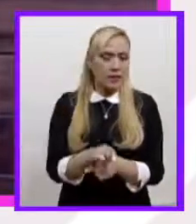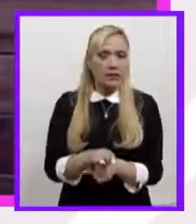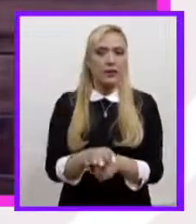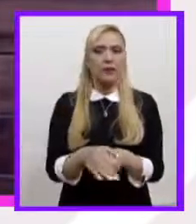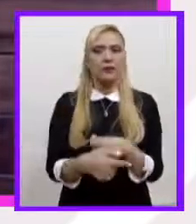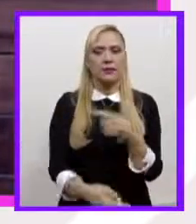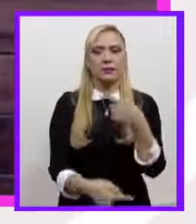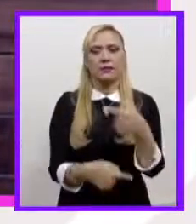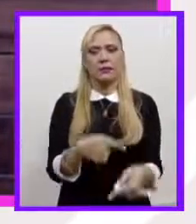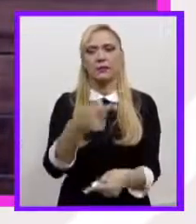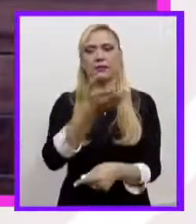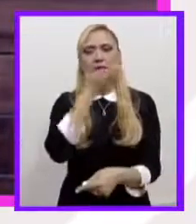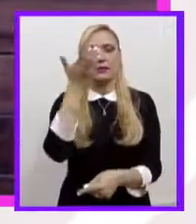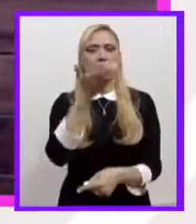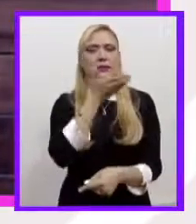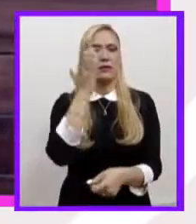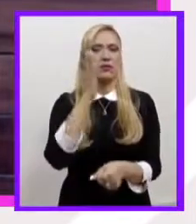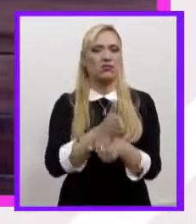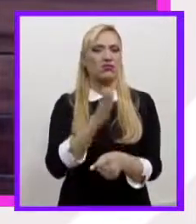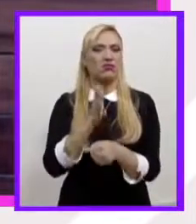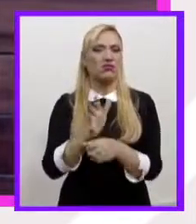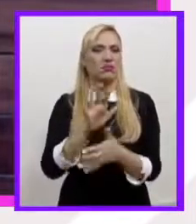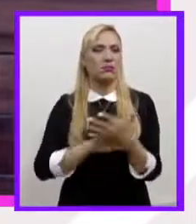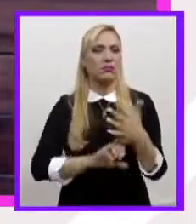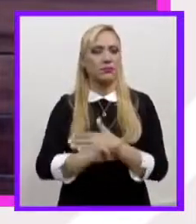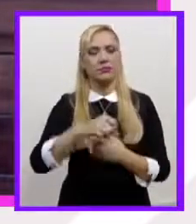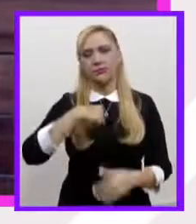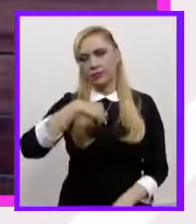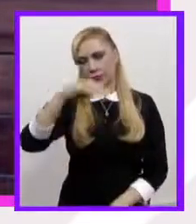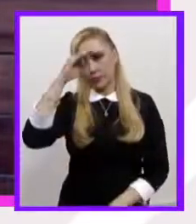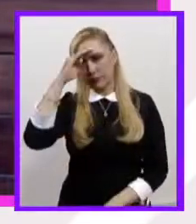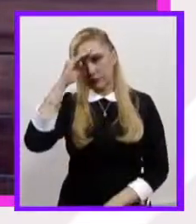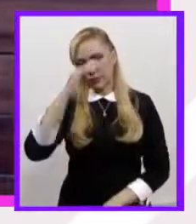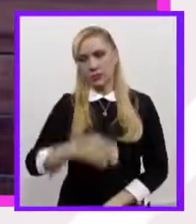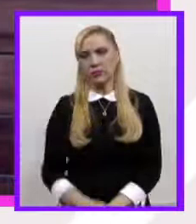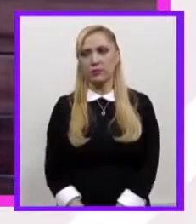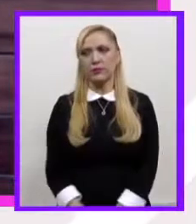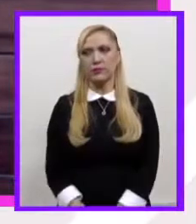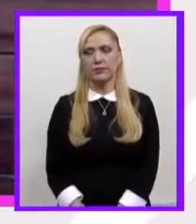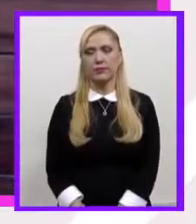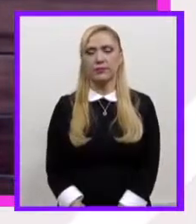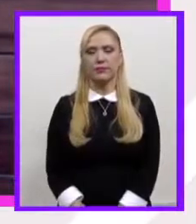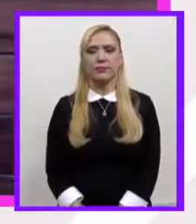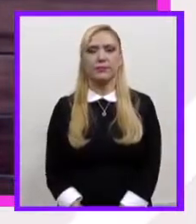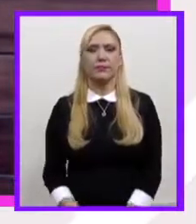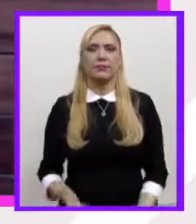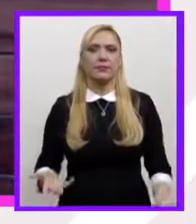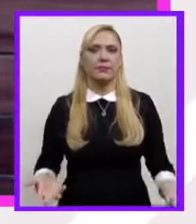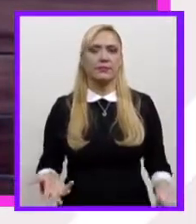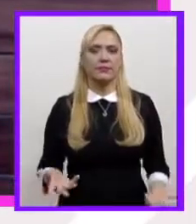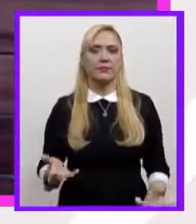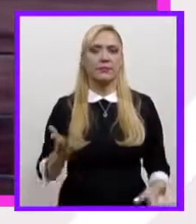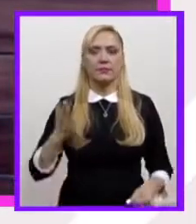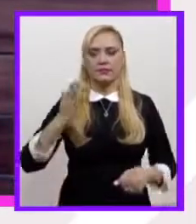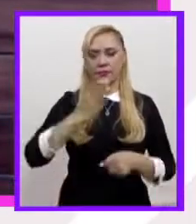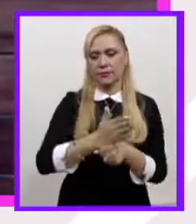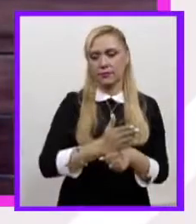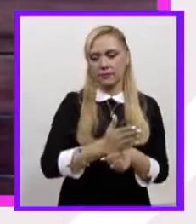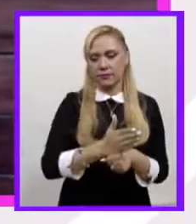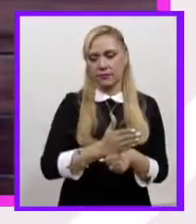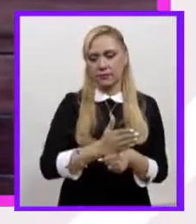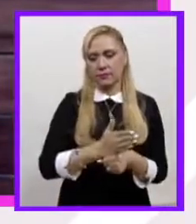la idea del punitivismo, ¿no? Y a mí me parece justamente, como yo decía, que antipunitivismo no